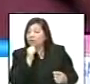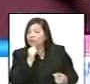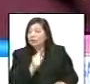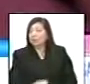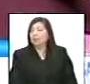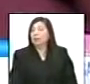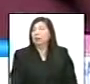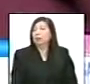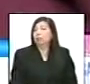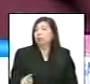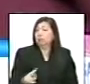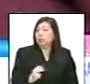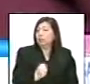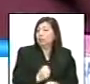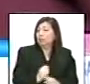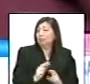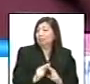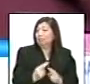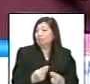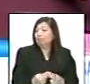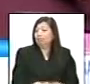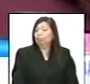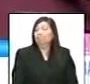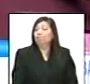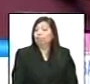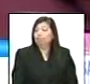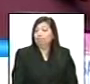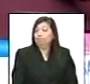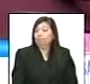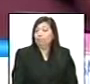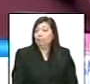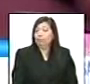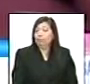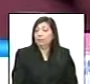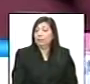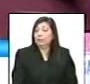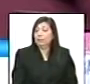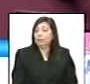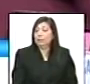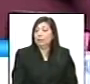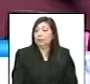por duplicidad de reuniones. Y lo otro, Presidenta, es